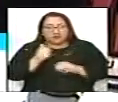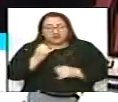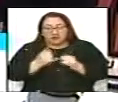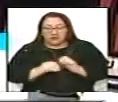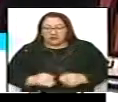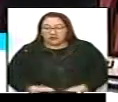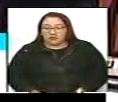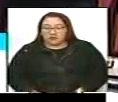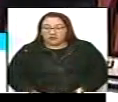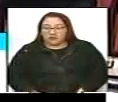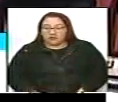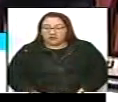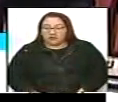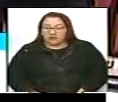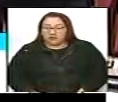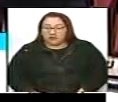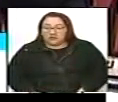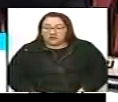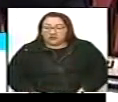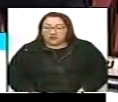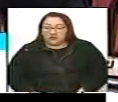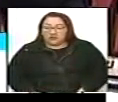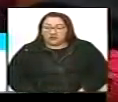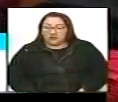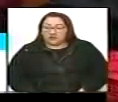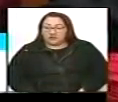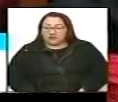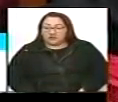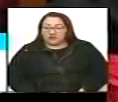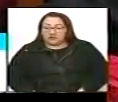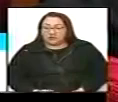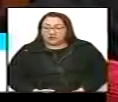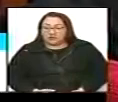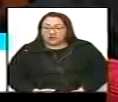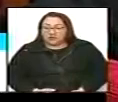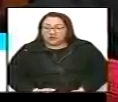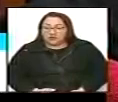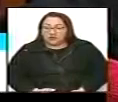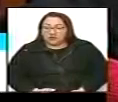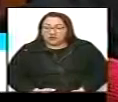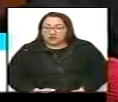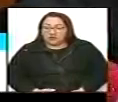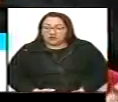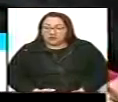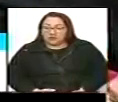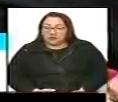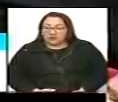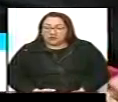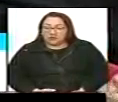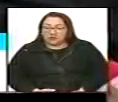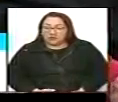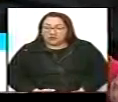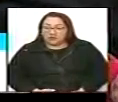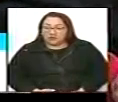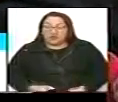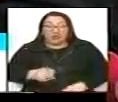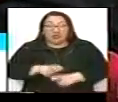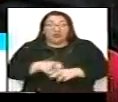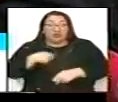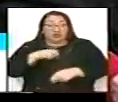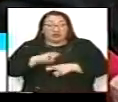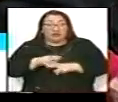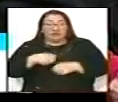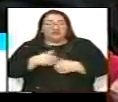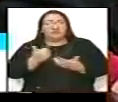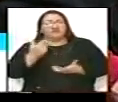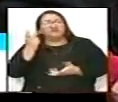terminando y la idea no es desviar el debate, pero lamentablemente del tiempo que estoy sentado detrás escuchando,